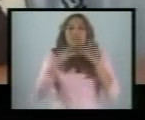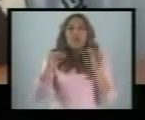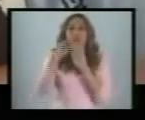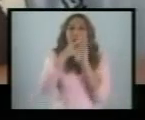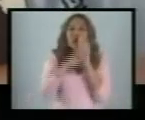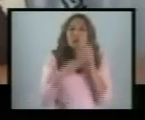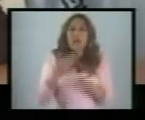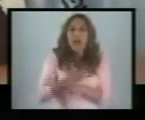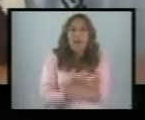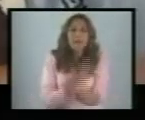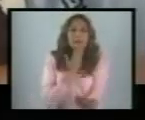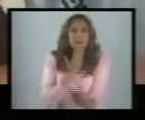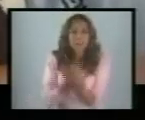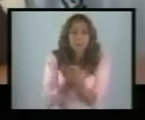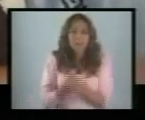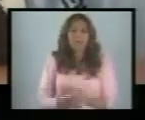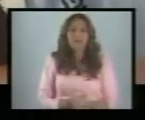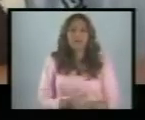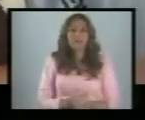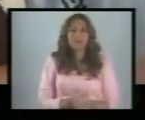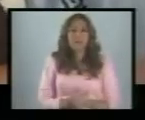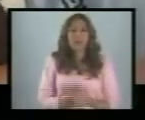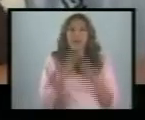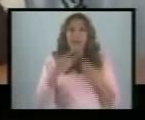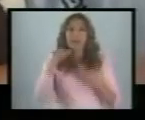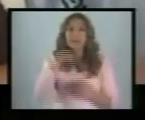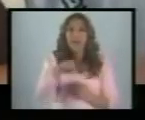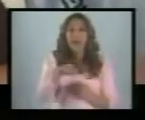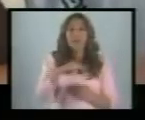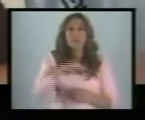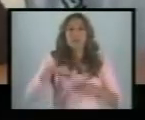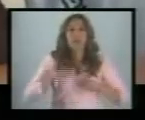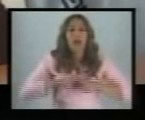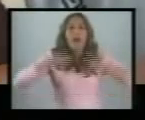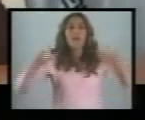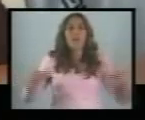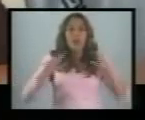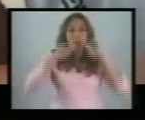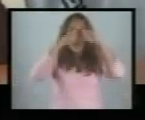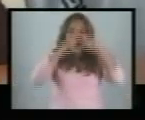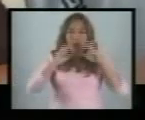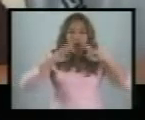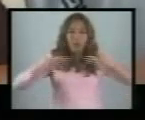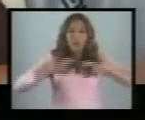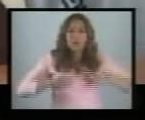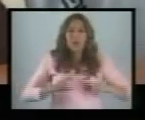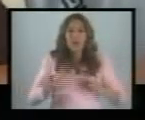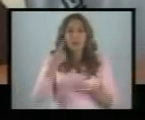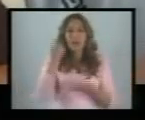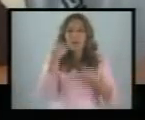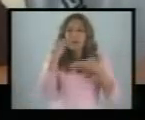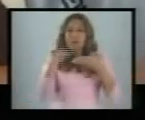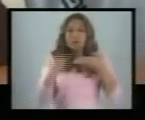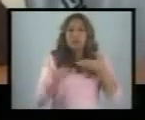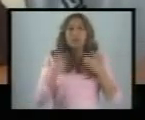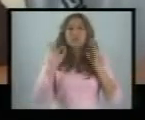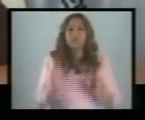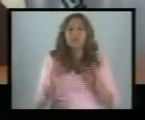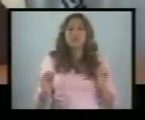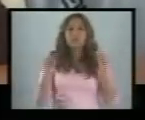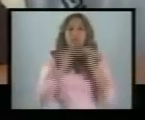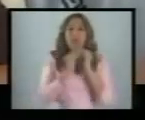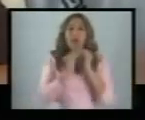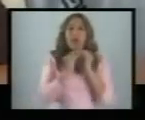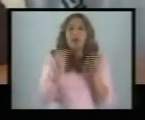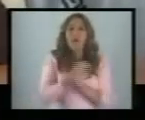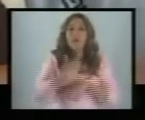condiciones que han sido solicitadas, gracias a lo cual ampliamos las auditorías para la verificación del correcto funcionamiento